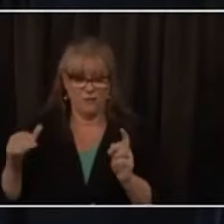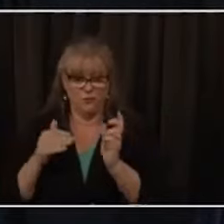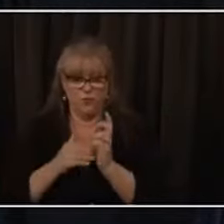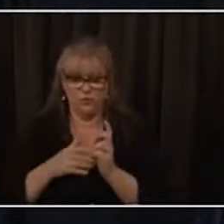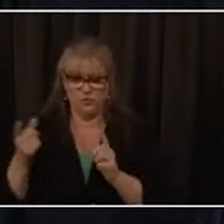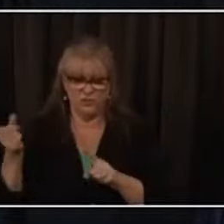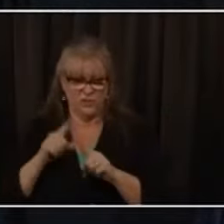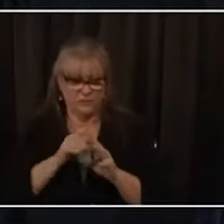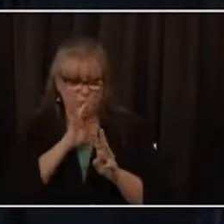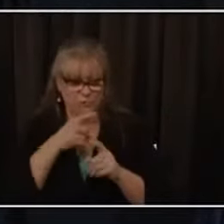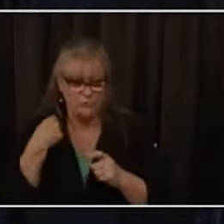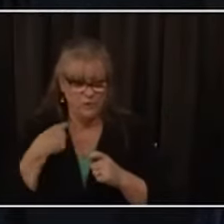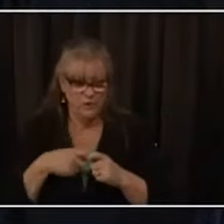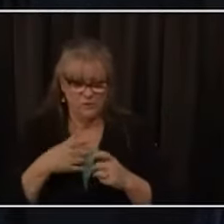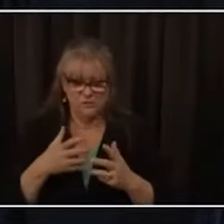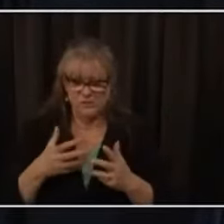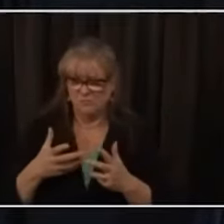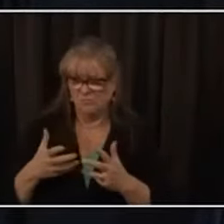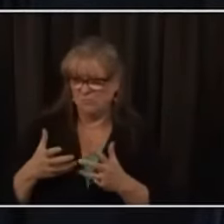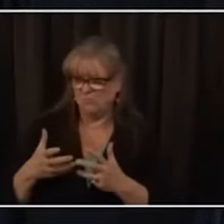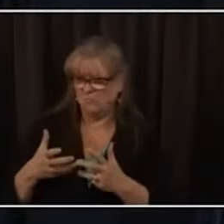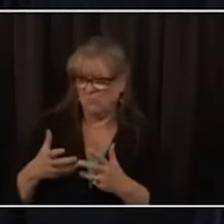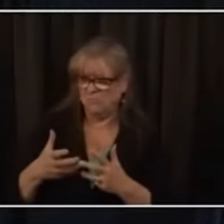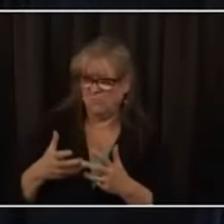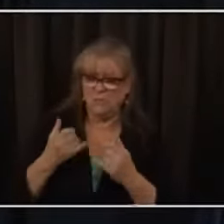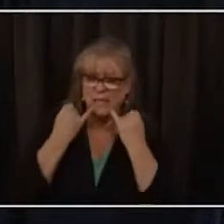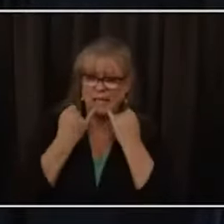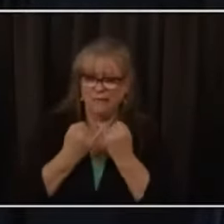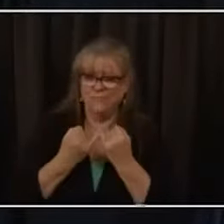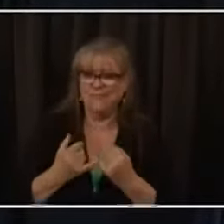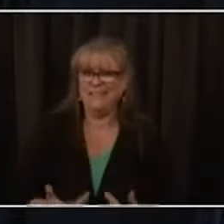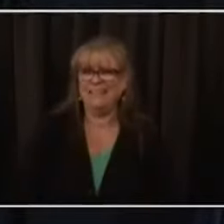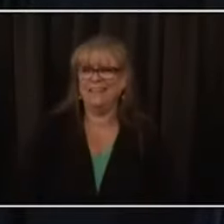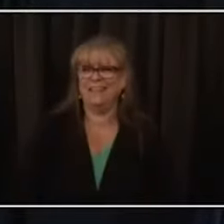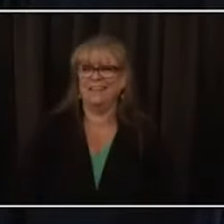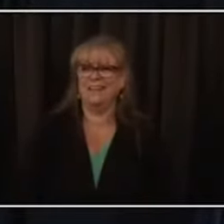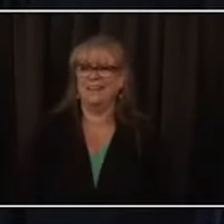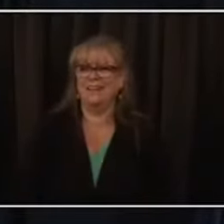sin fines de lucro que estas tienen relaciones